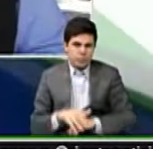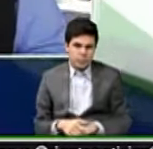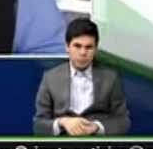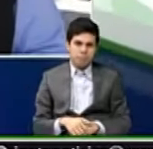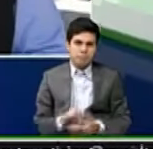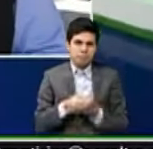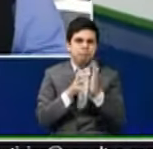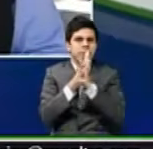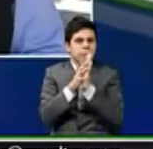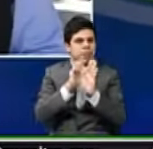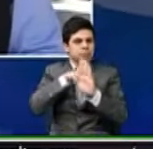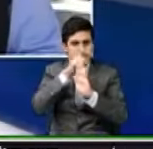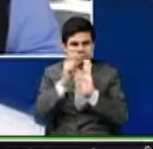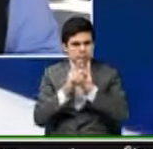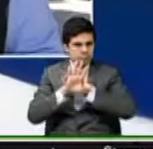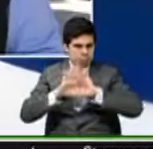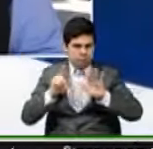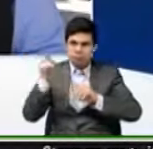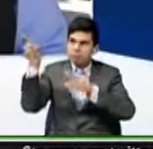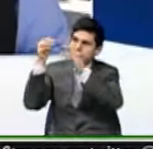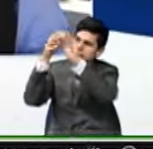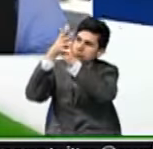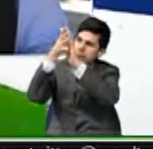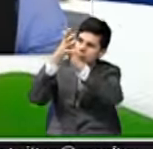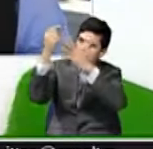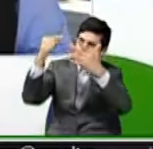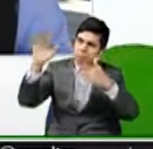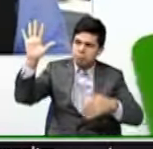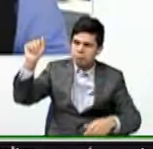que tenemos desde la ciudad de cúcuta continúen ustedes con más ambiente noticias muy buenas tardes